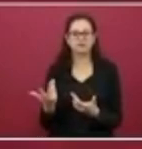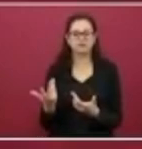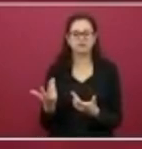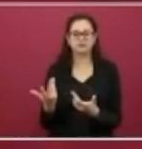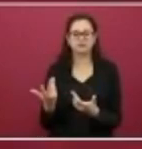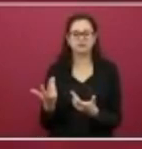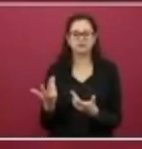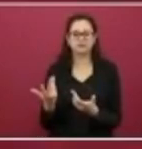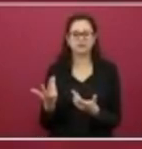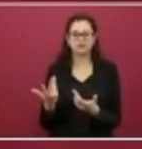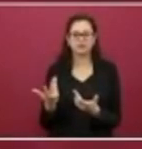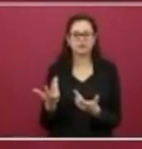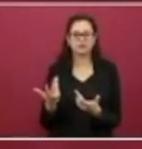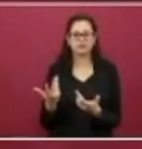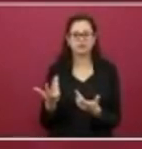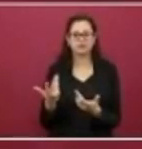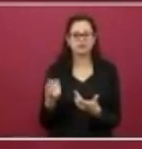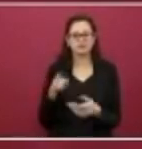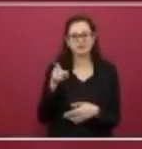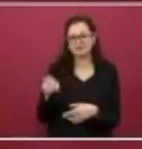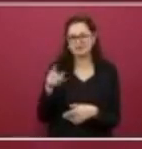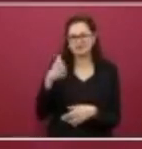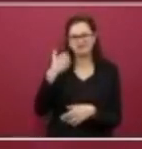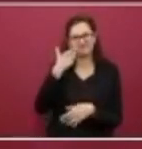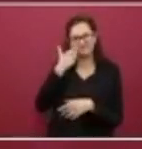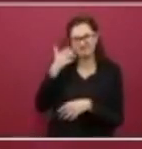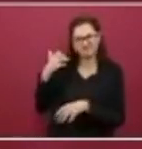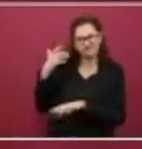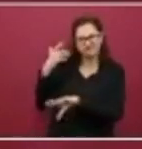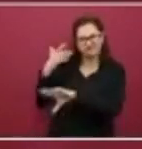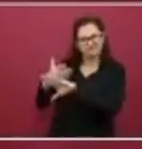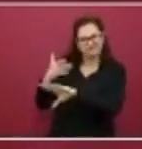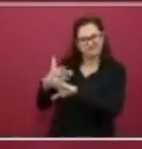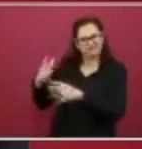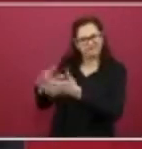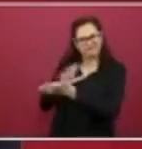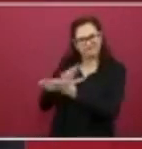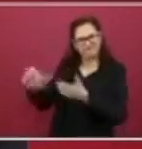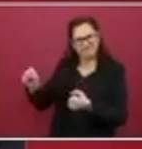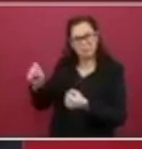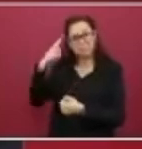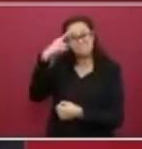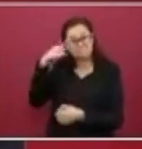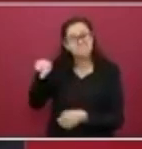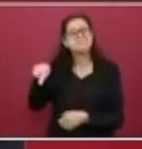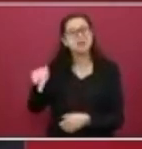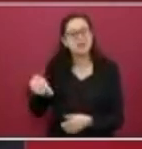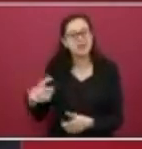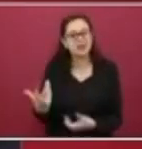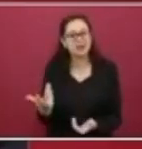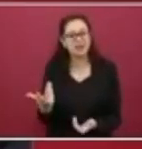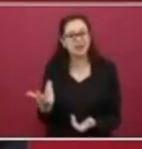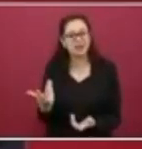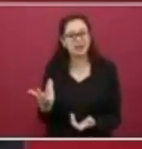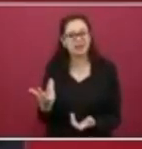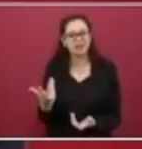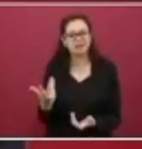desmantelada, que quisieron destruirla para que todo el mercado de